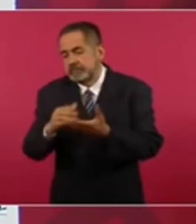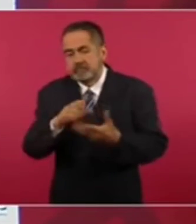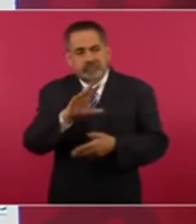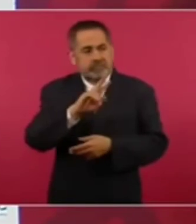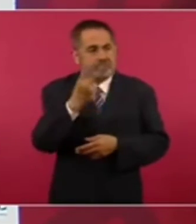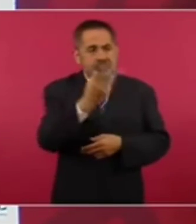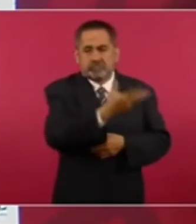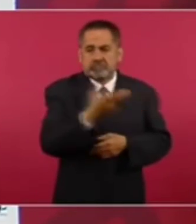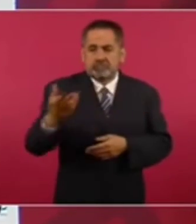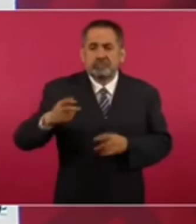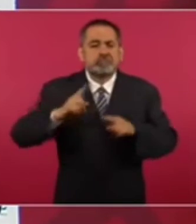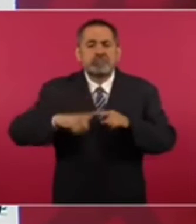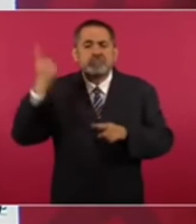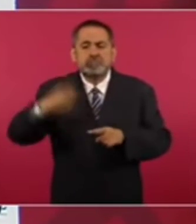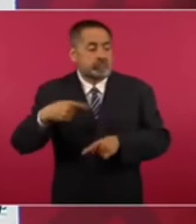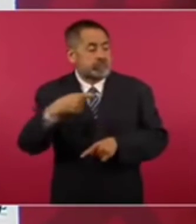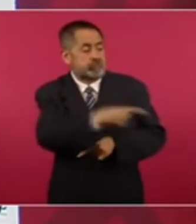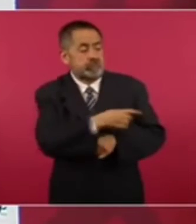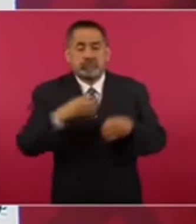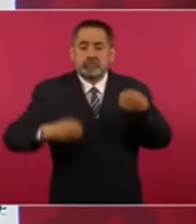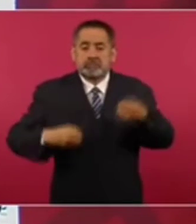por decisiones de jueces.